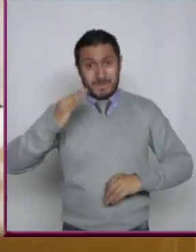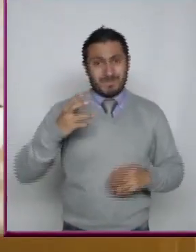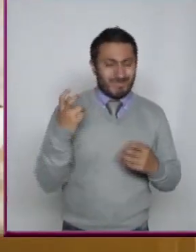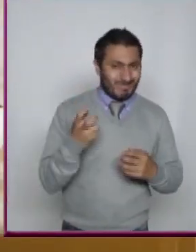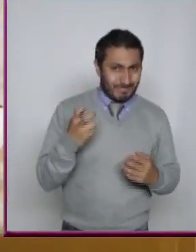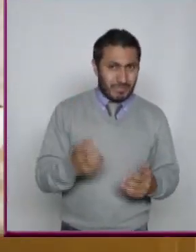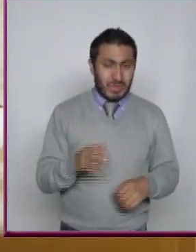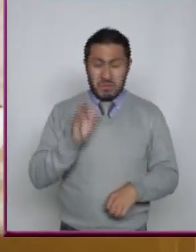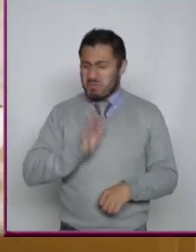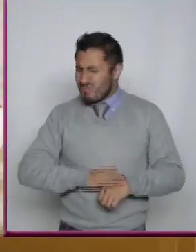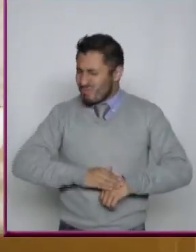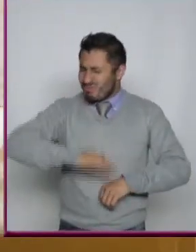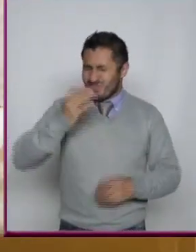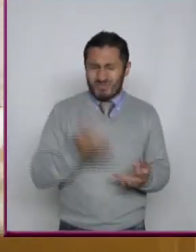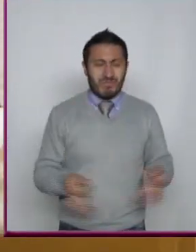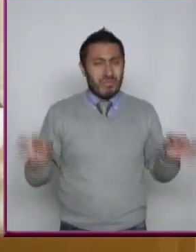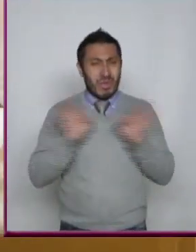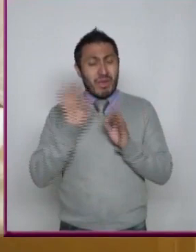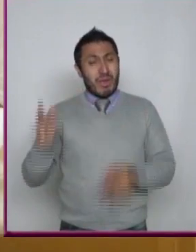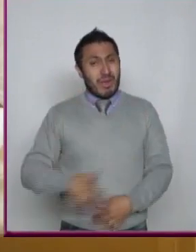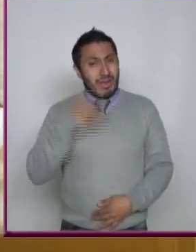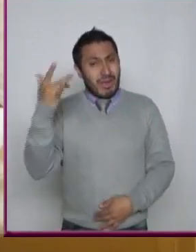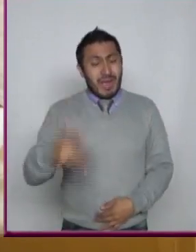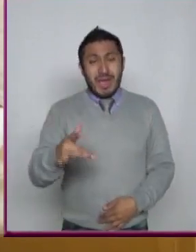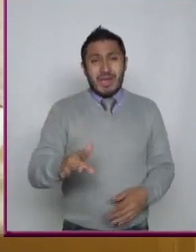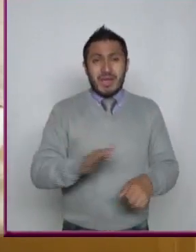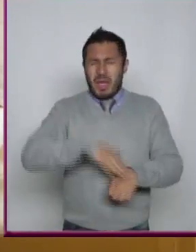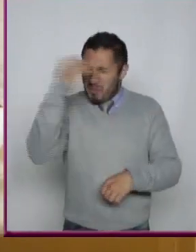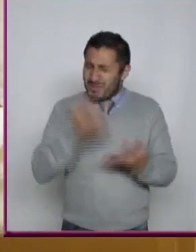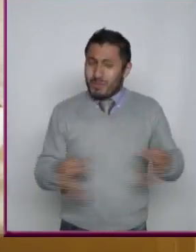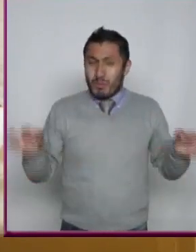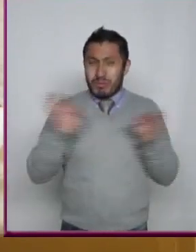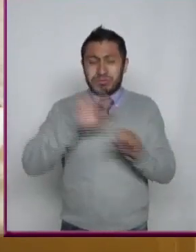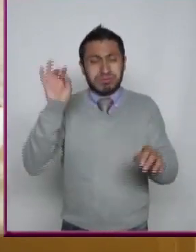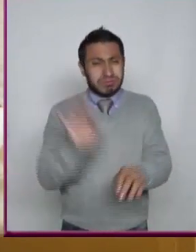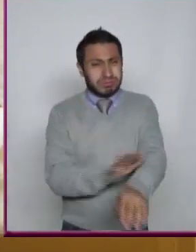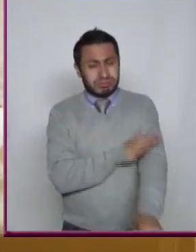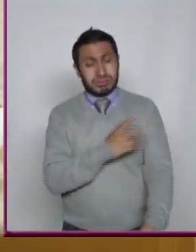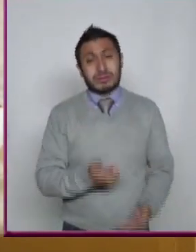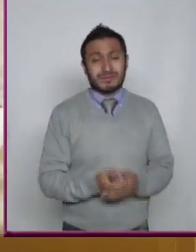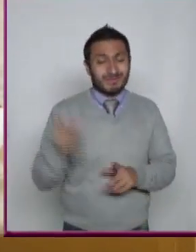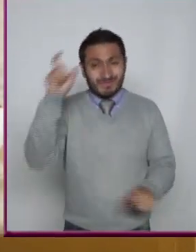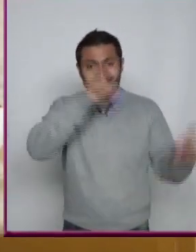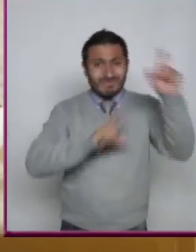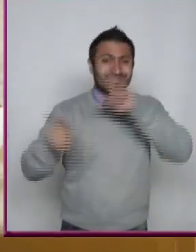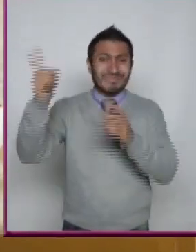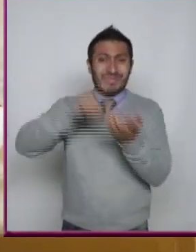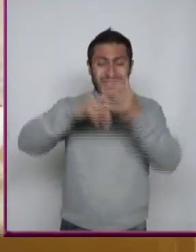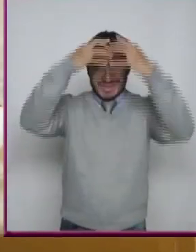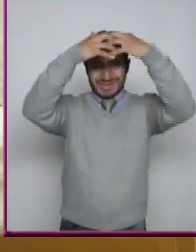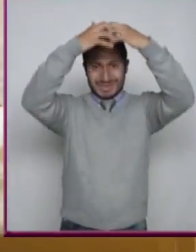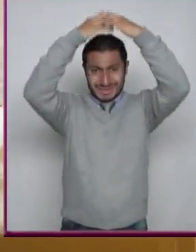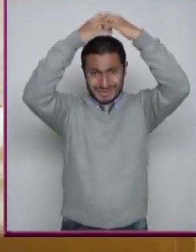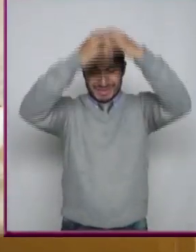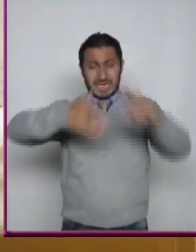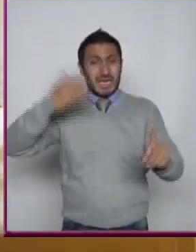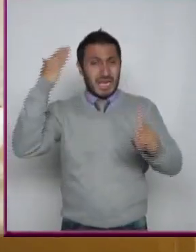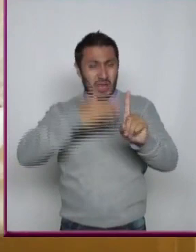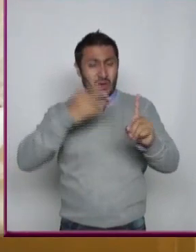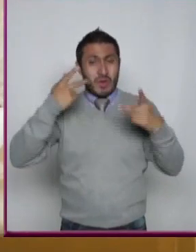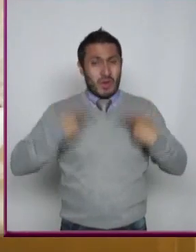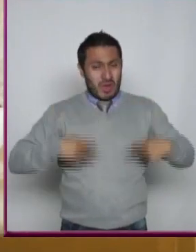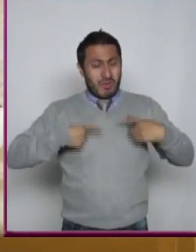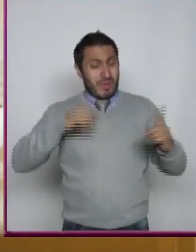que la sensación, que esta alteración de la realidad, que este cóctel de químicos, es buscar que la persona de la que